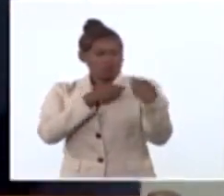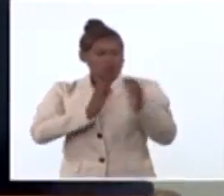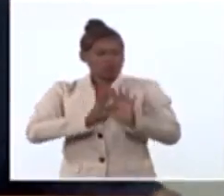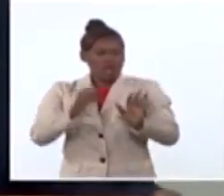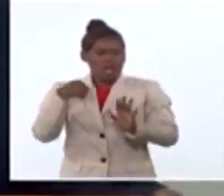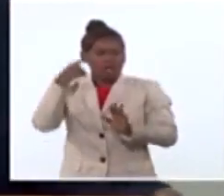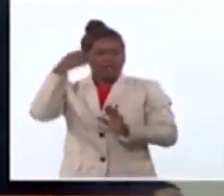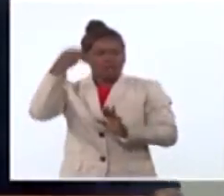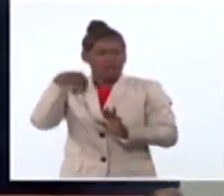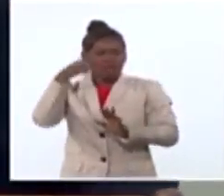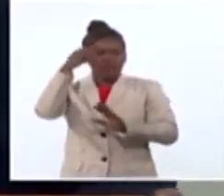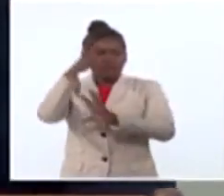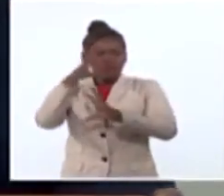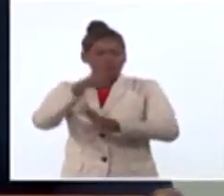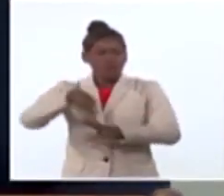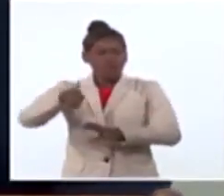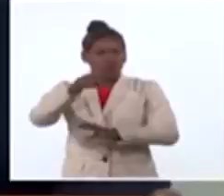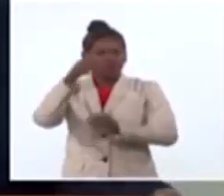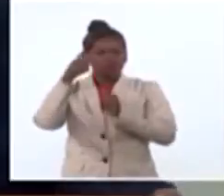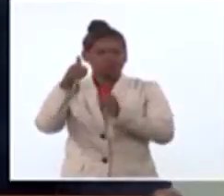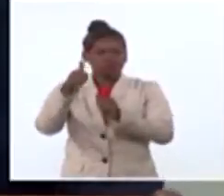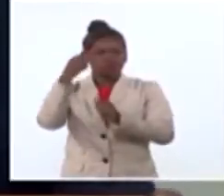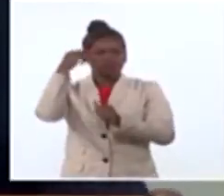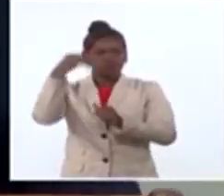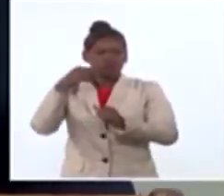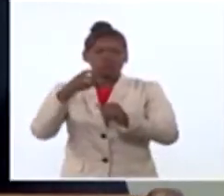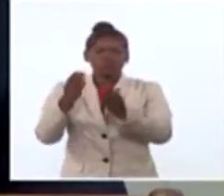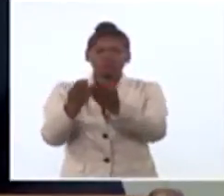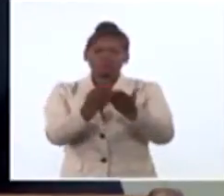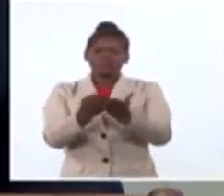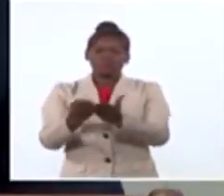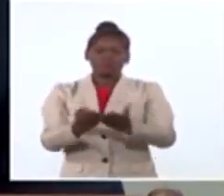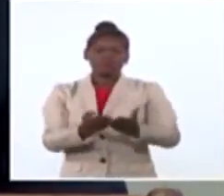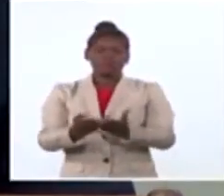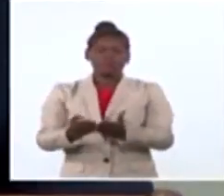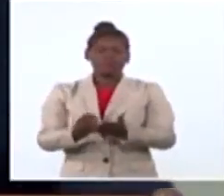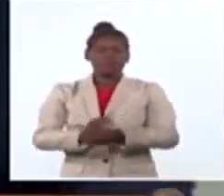legal de compensación por efectos secundarios.